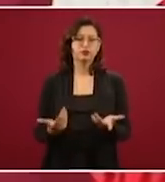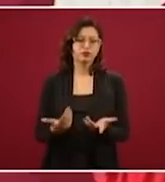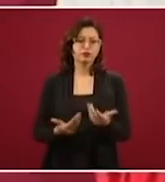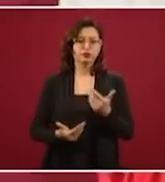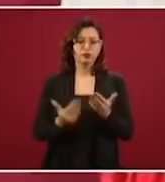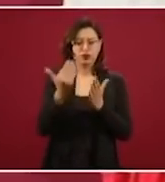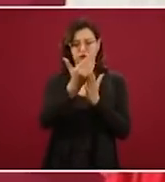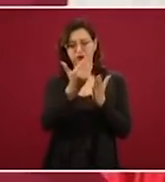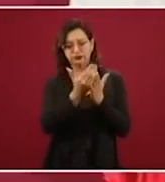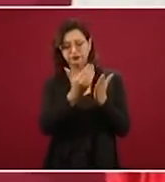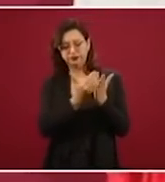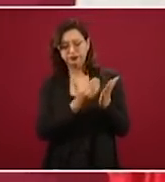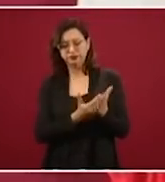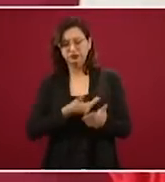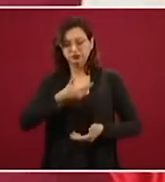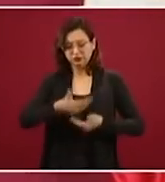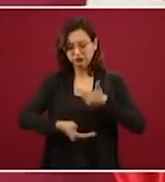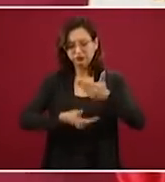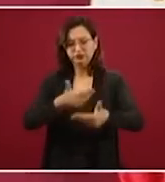importante que